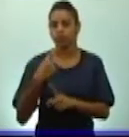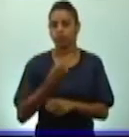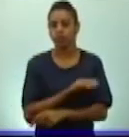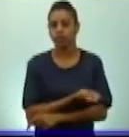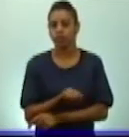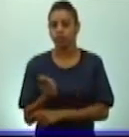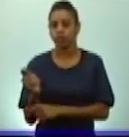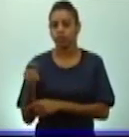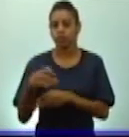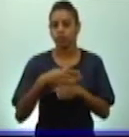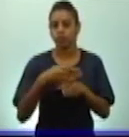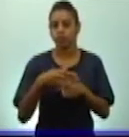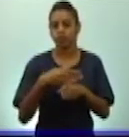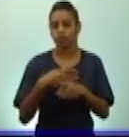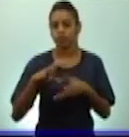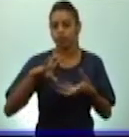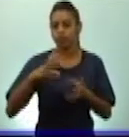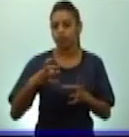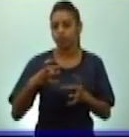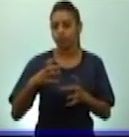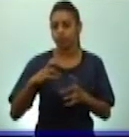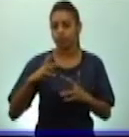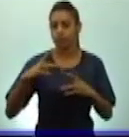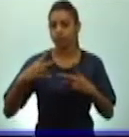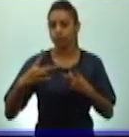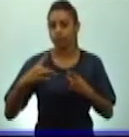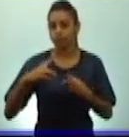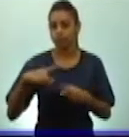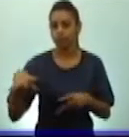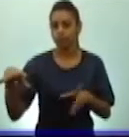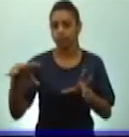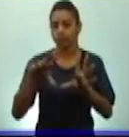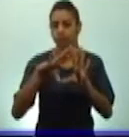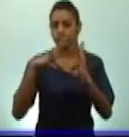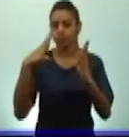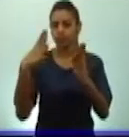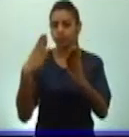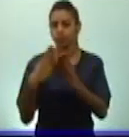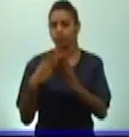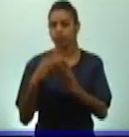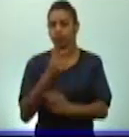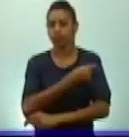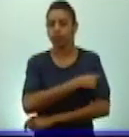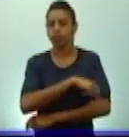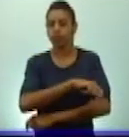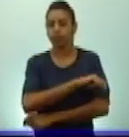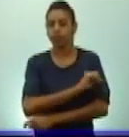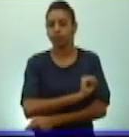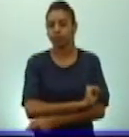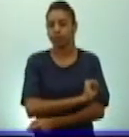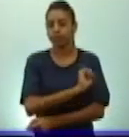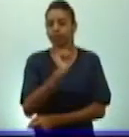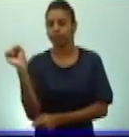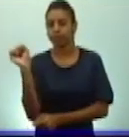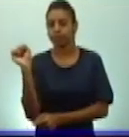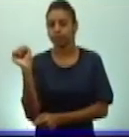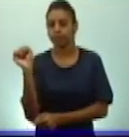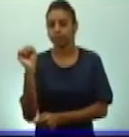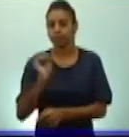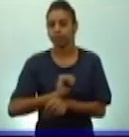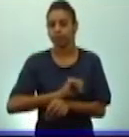sociales, demostrándose así una vez más la unidad de todo el pueblo para vencer esta batalla contra la pandemia que nos